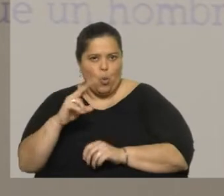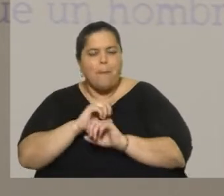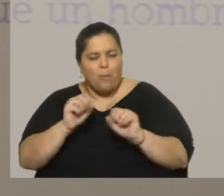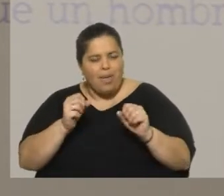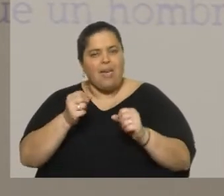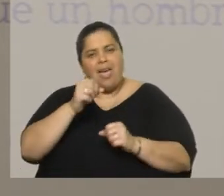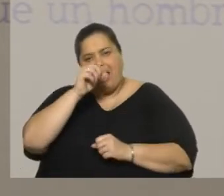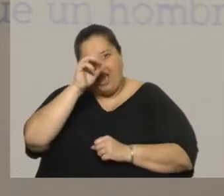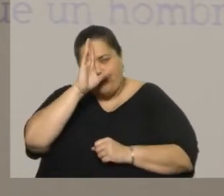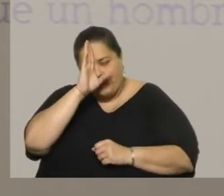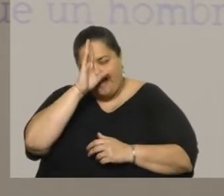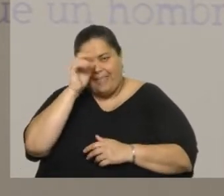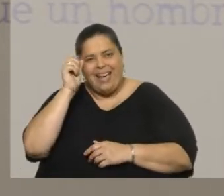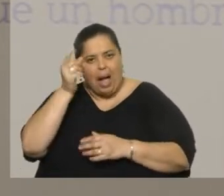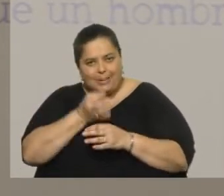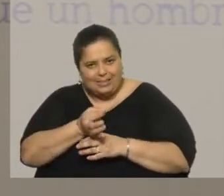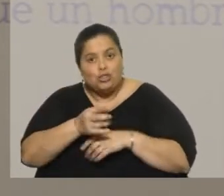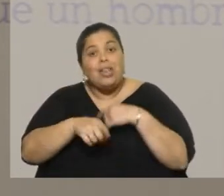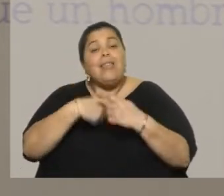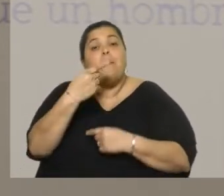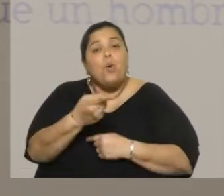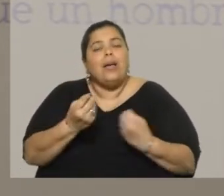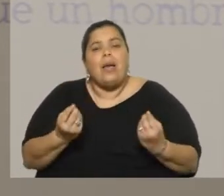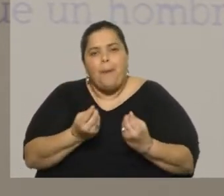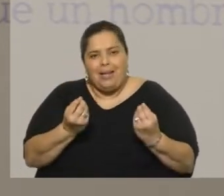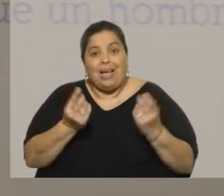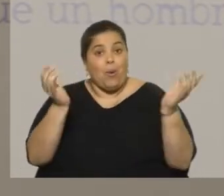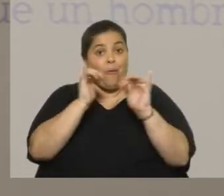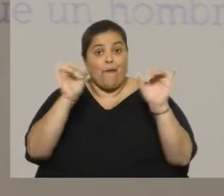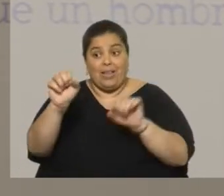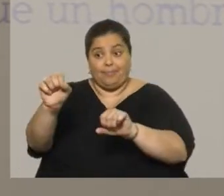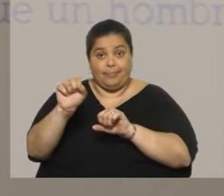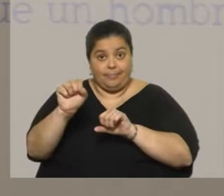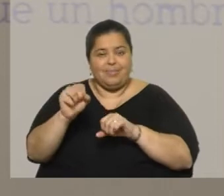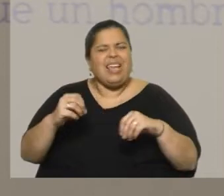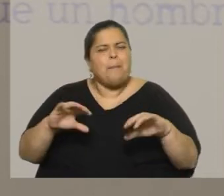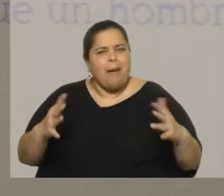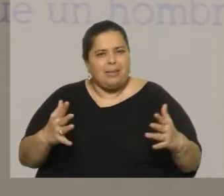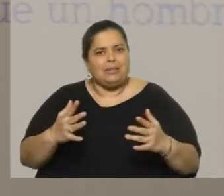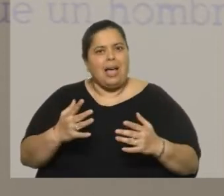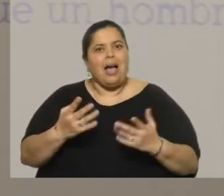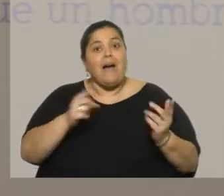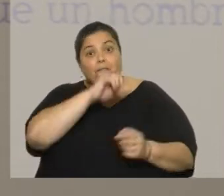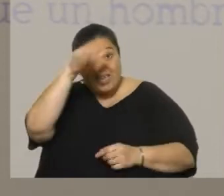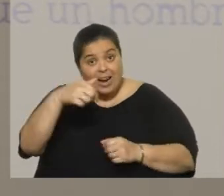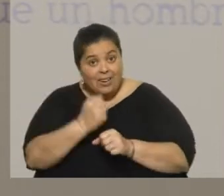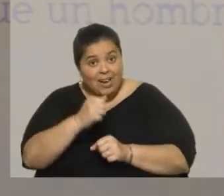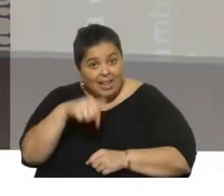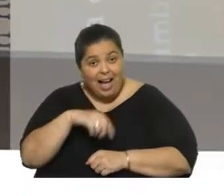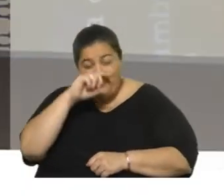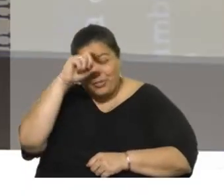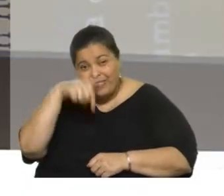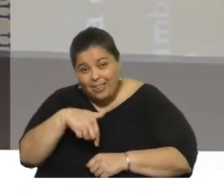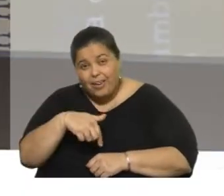formarse. Pero ¿qué pasa después, ¿no? O sea, una vez que salen egresados, Termina muriendo la capital, como decía la canción de